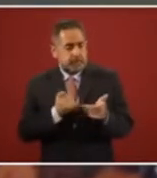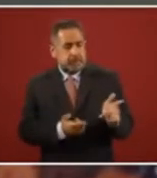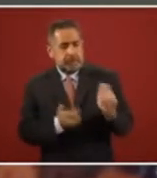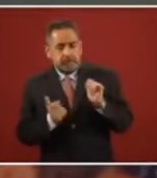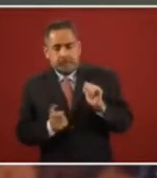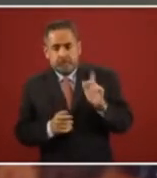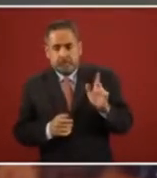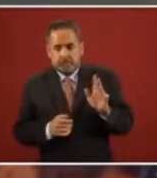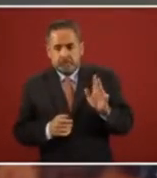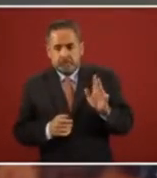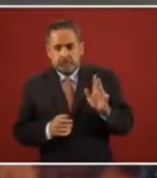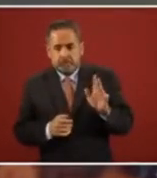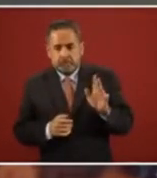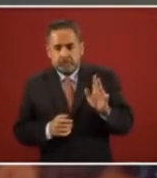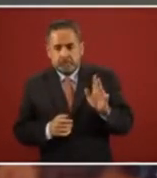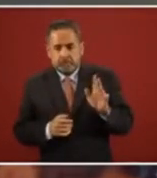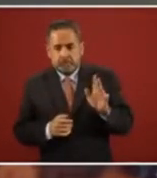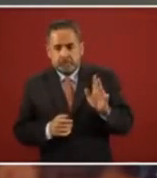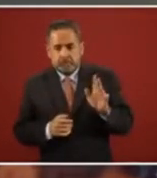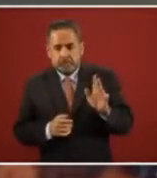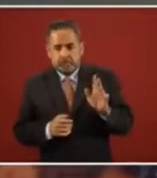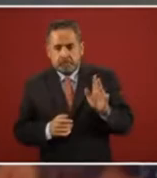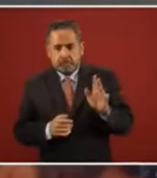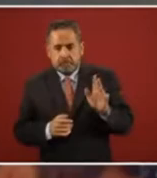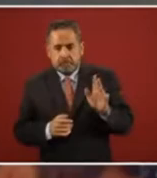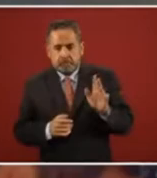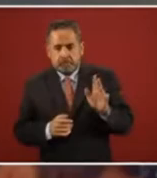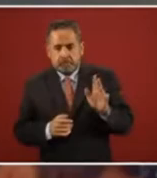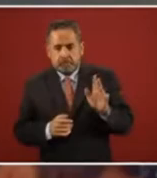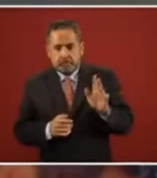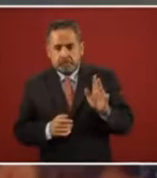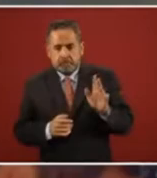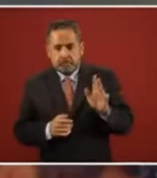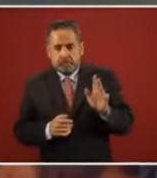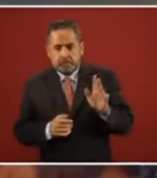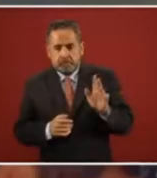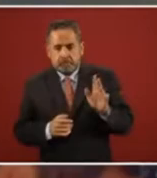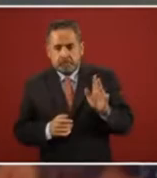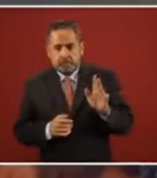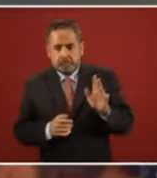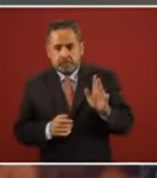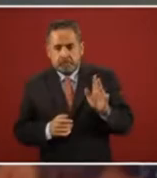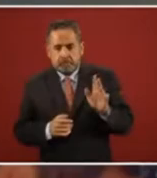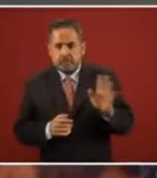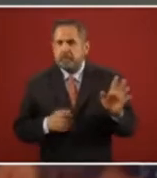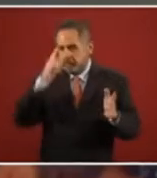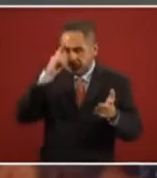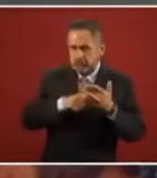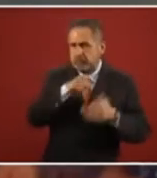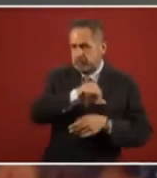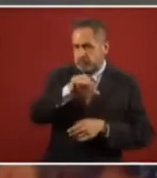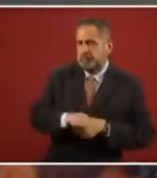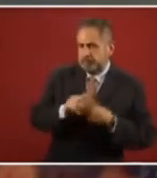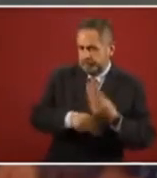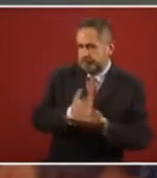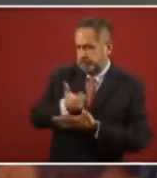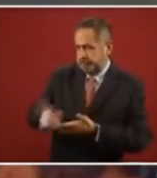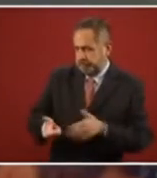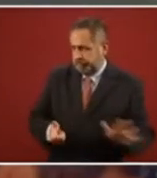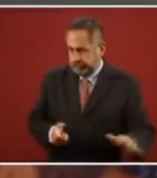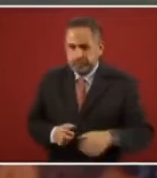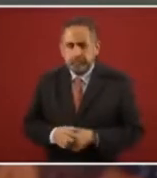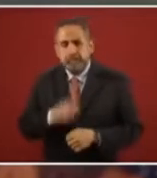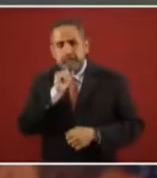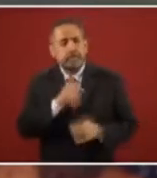ahora sí van a pagar impuestos algo de sello del profesional de repsol con intereses y también está la